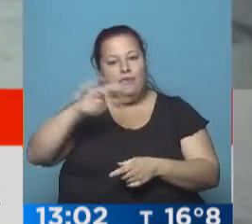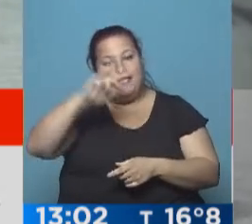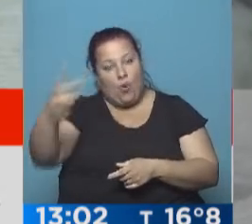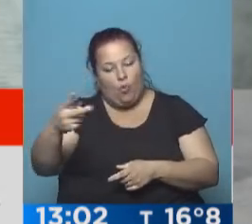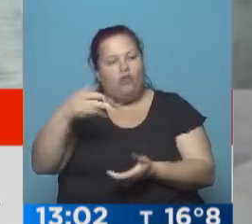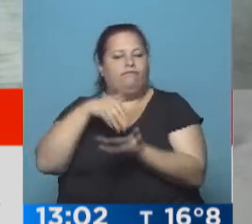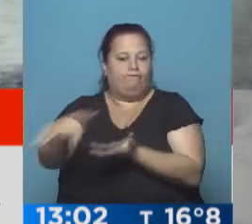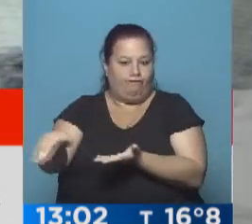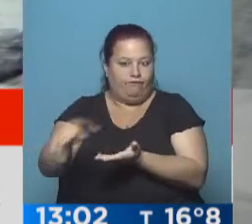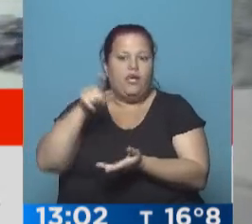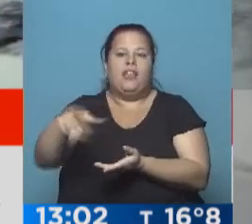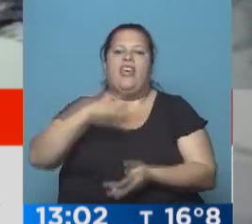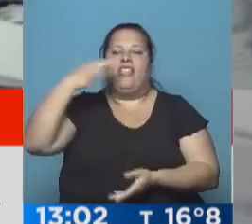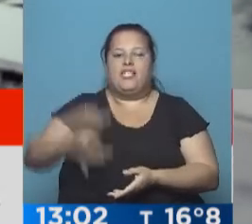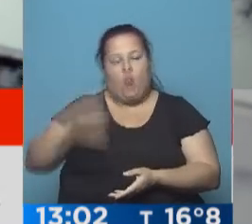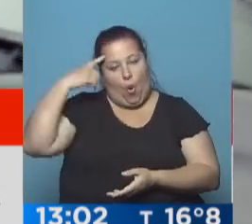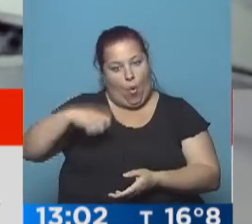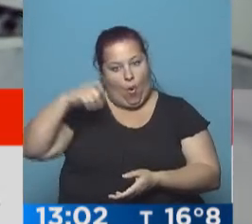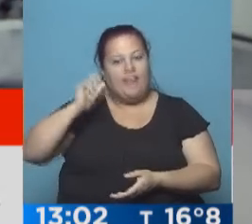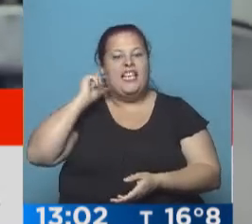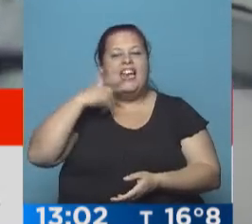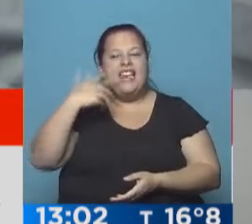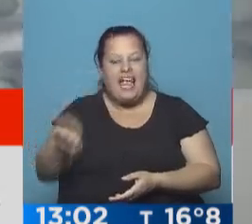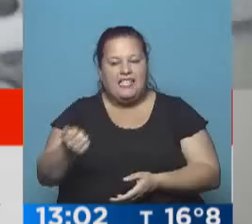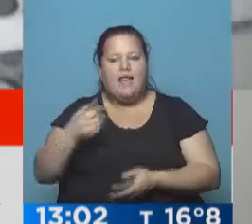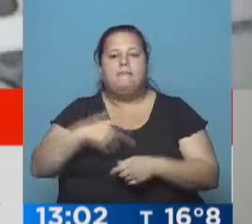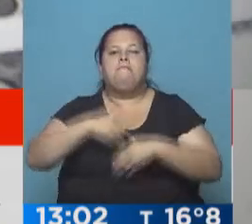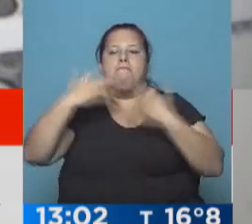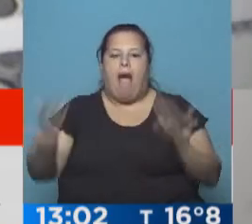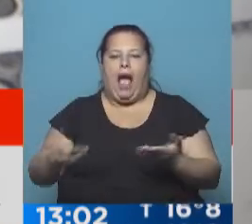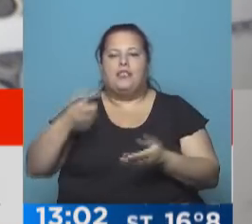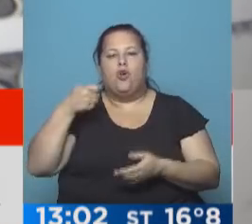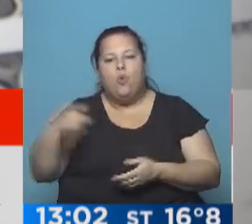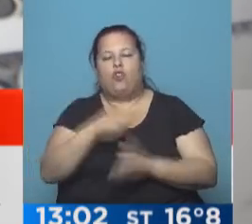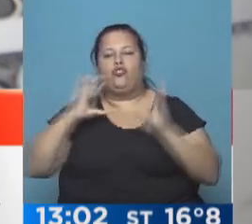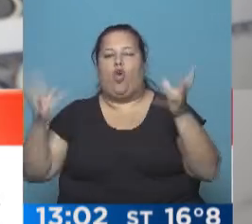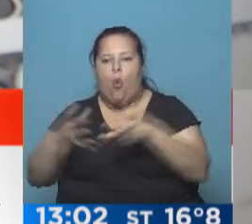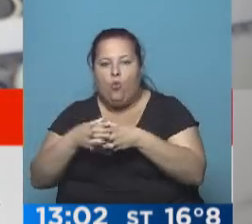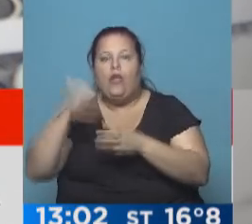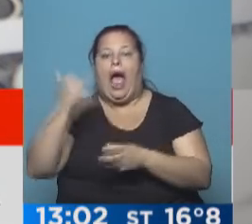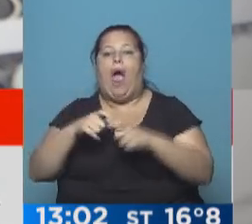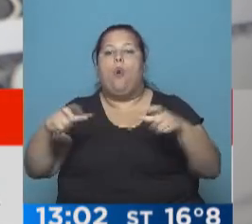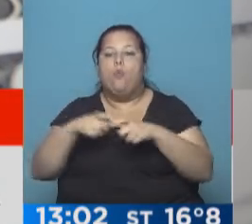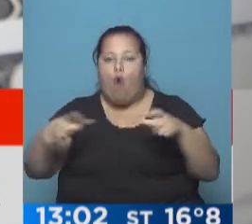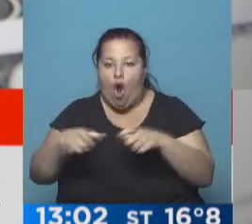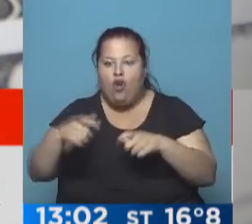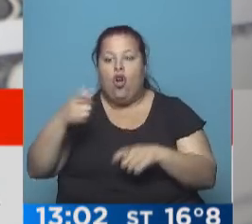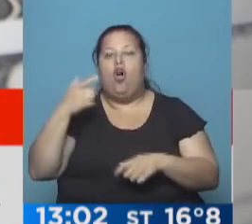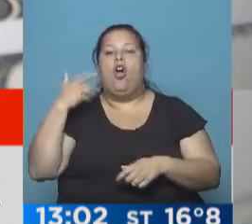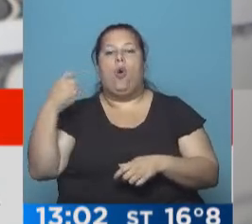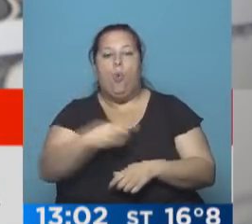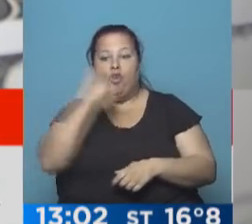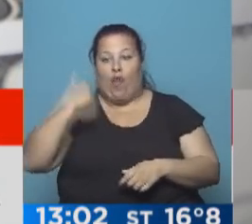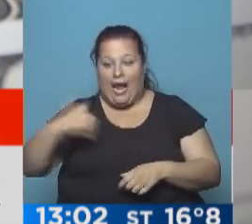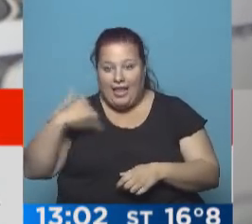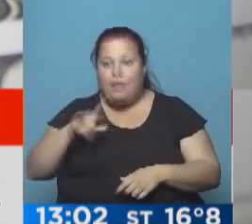que rechazó la decisión del juez Tomás Griesa de ampliar una acción colectiva de tenedores de bonos que demandaron a la